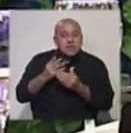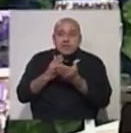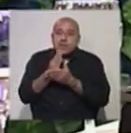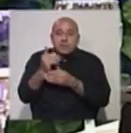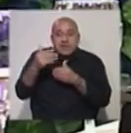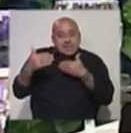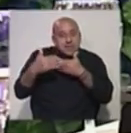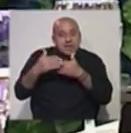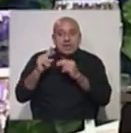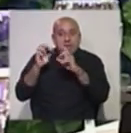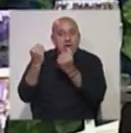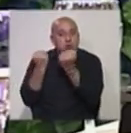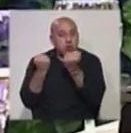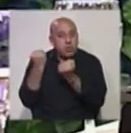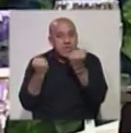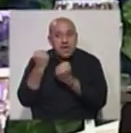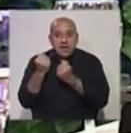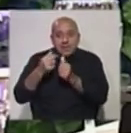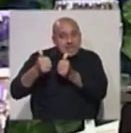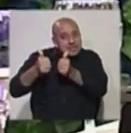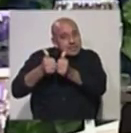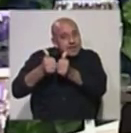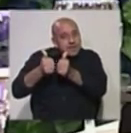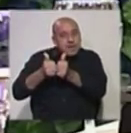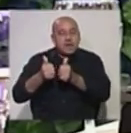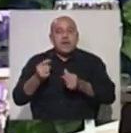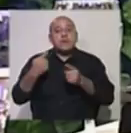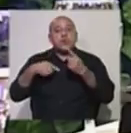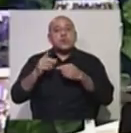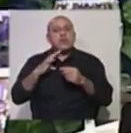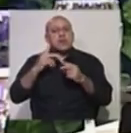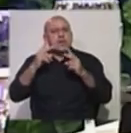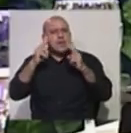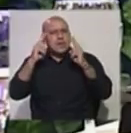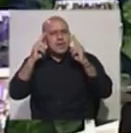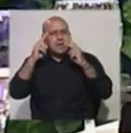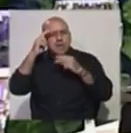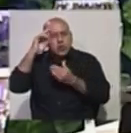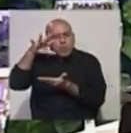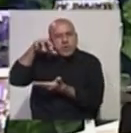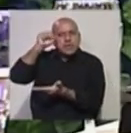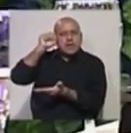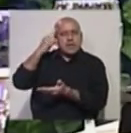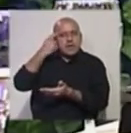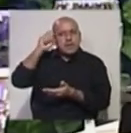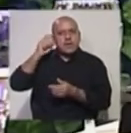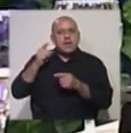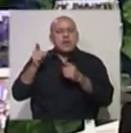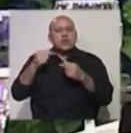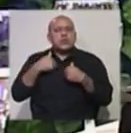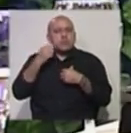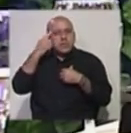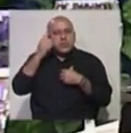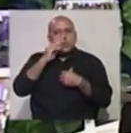Bueno, buscar la idea, trabajar sobre la idea de que lo que está pasando en Brasil no nos es ajeno, en el Brasil que yo defino como